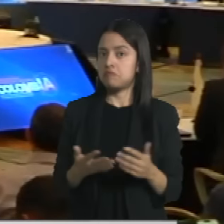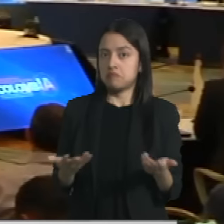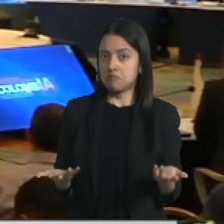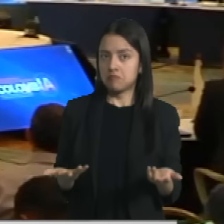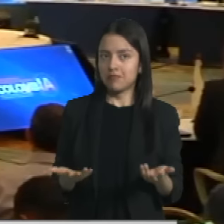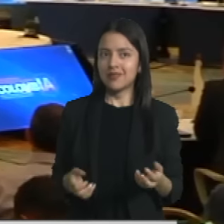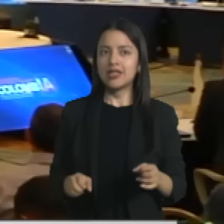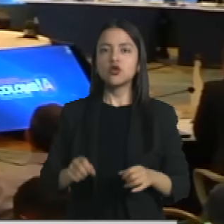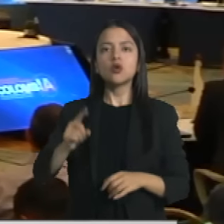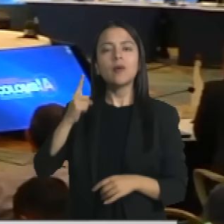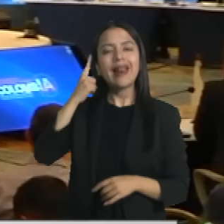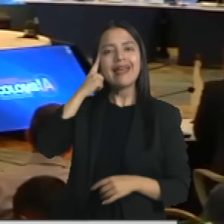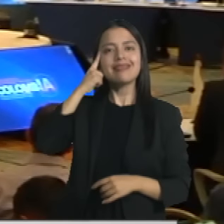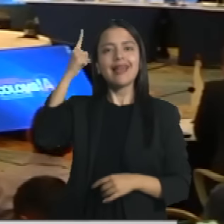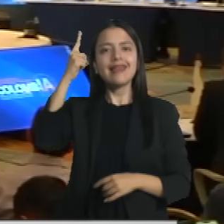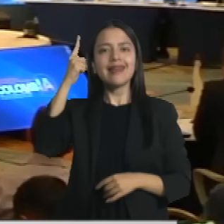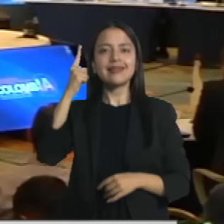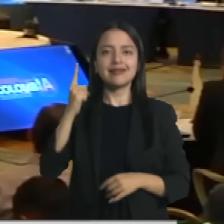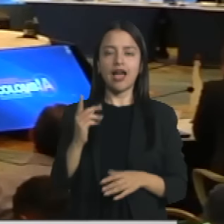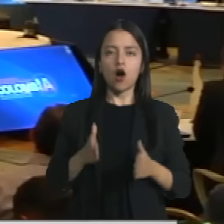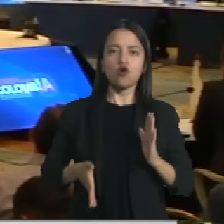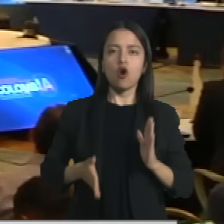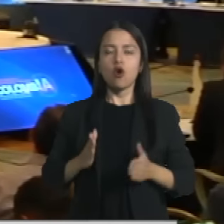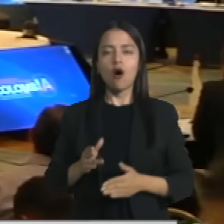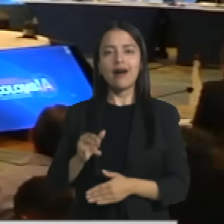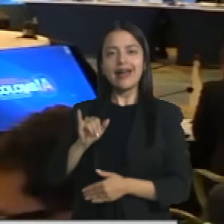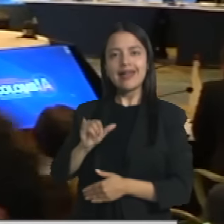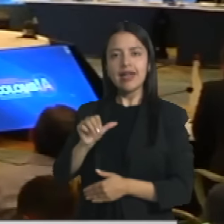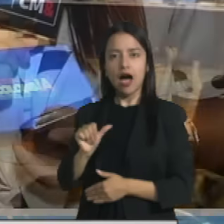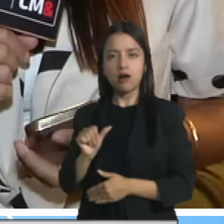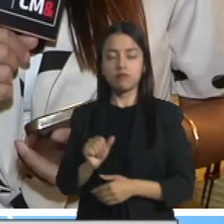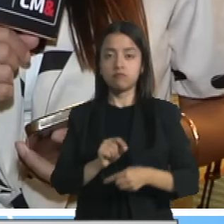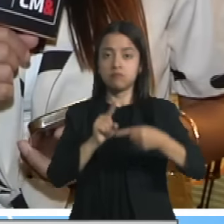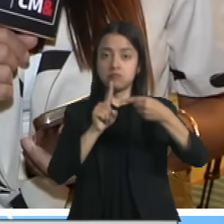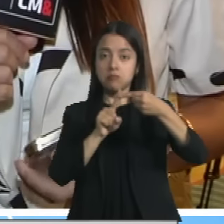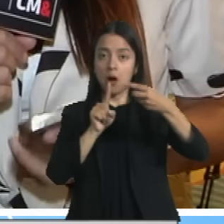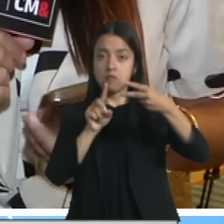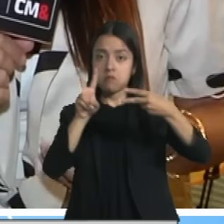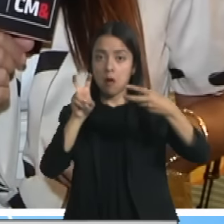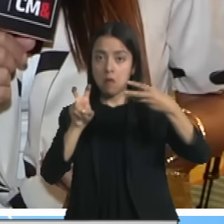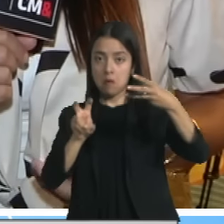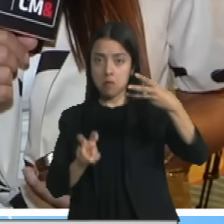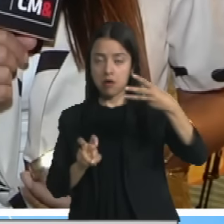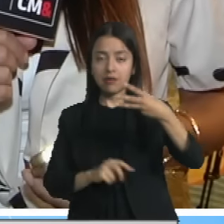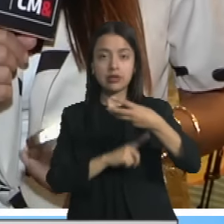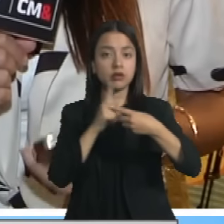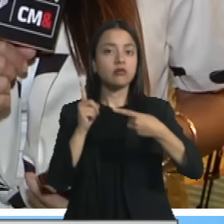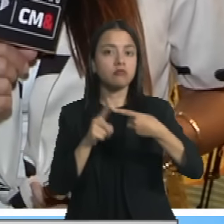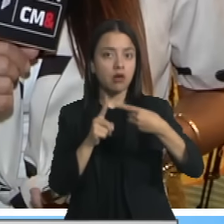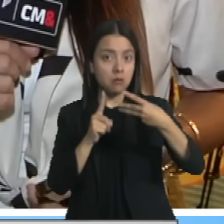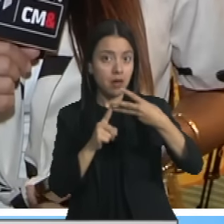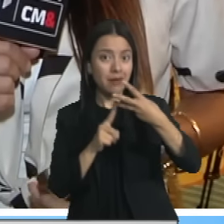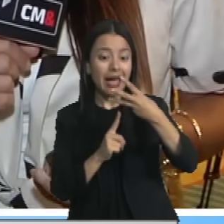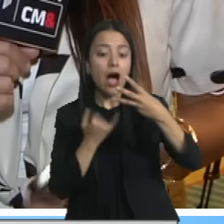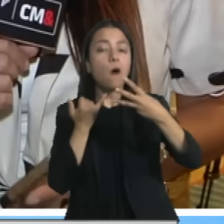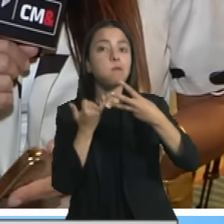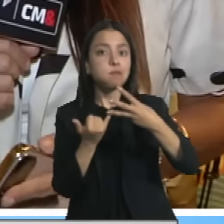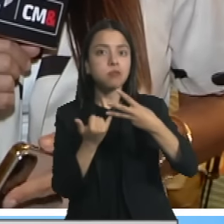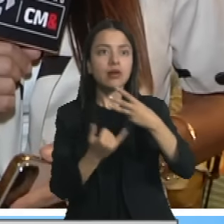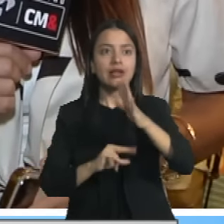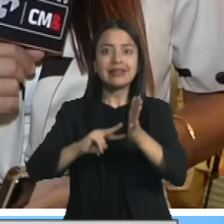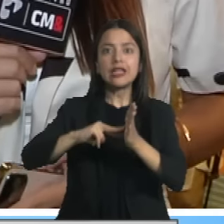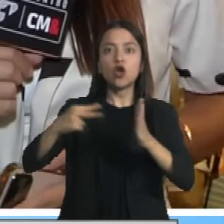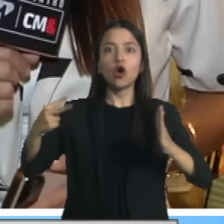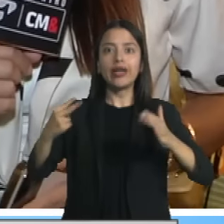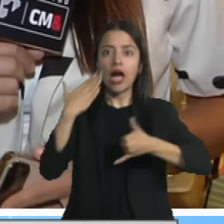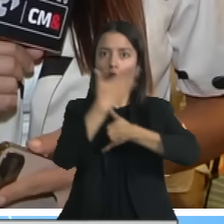la inteligencia artificial, en donde se están tratando tres temas básicamente, y uno de ellos también es el cierre de la brecha digital en